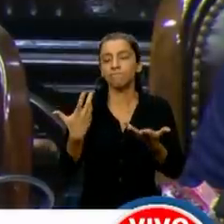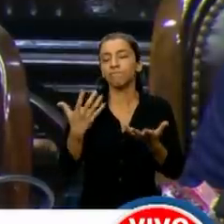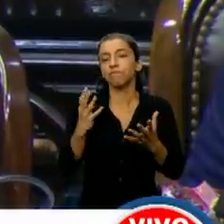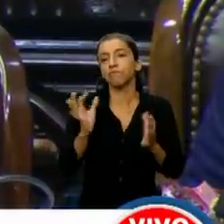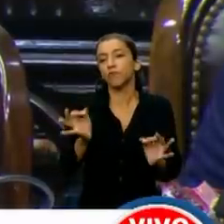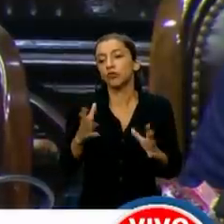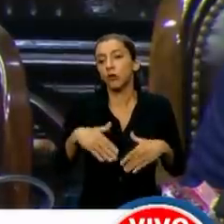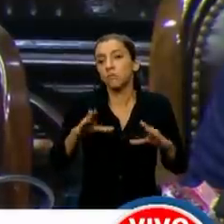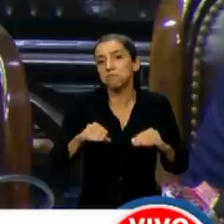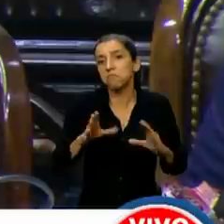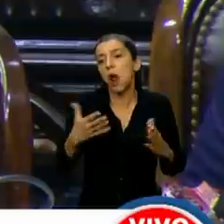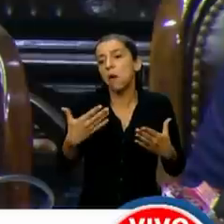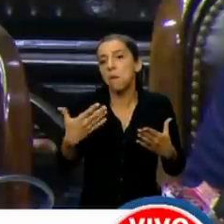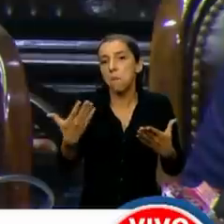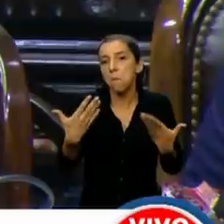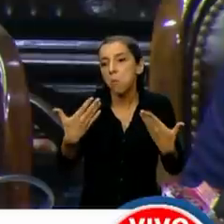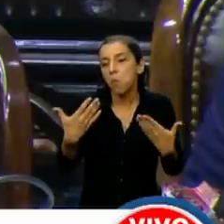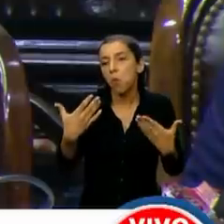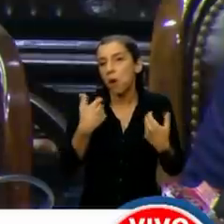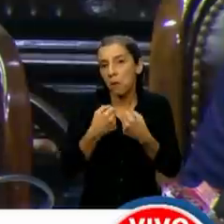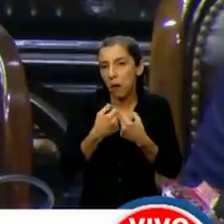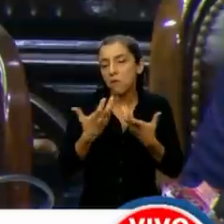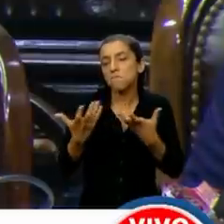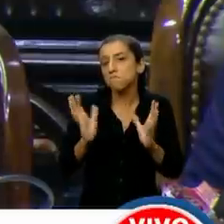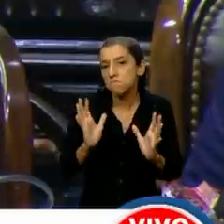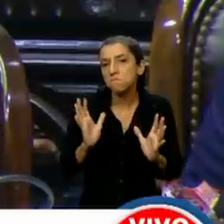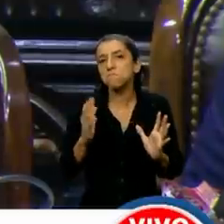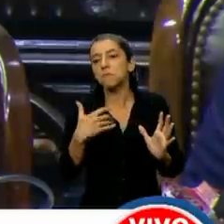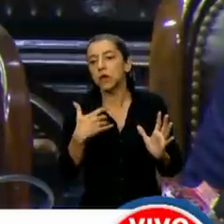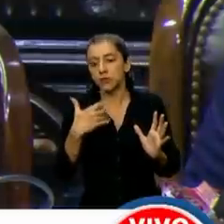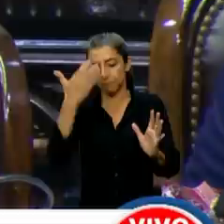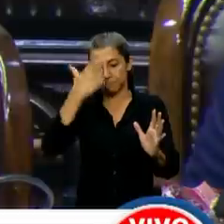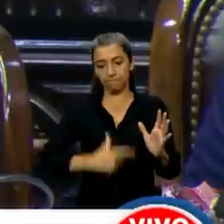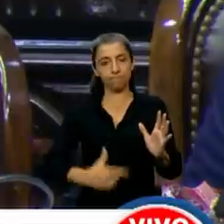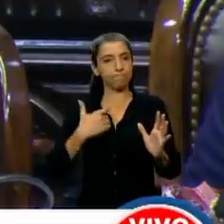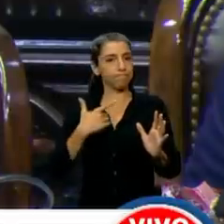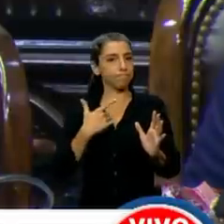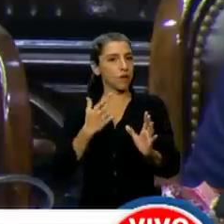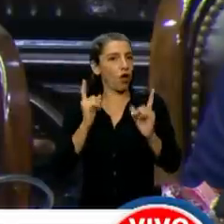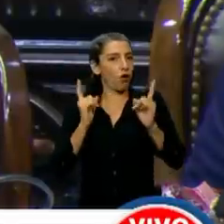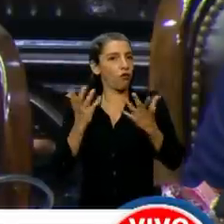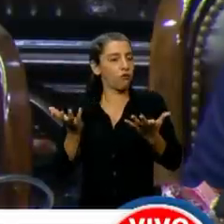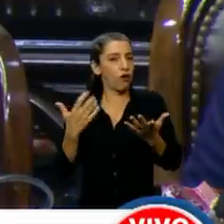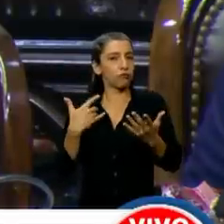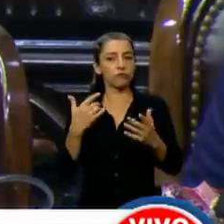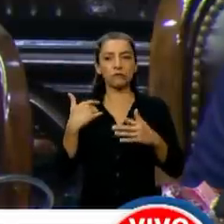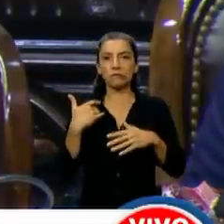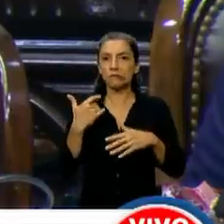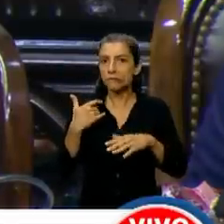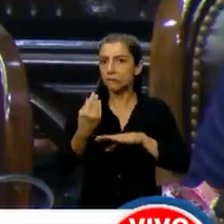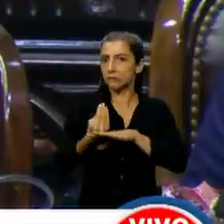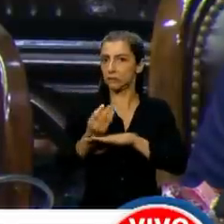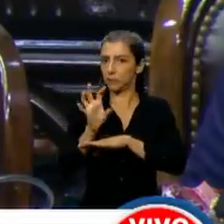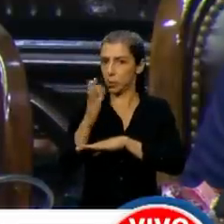mí y por mi formación docente y por la provincia de córdoba la que represento no lo es como